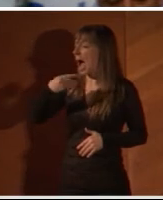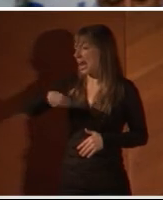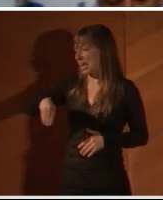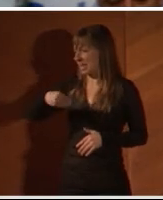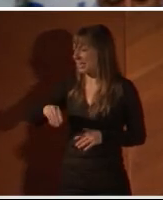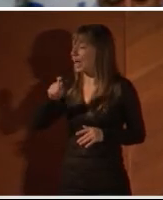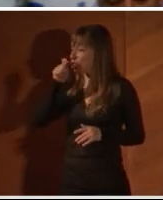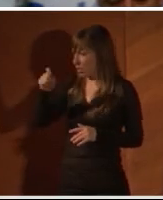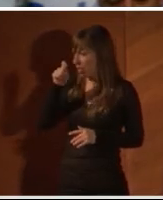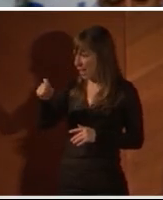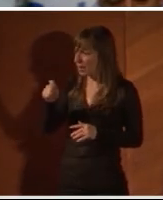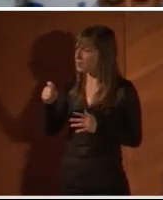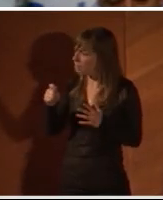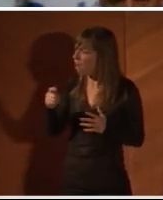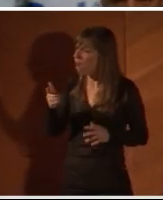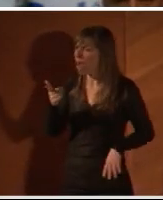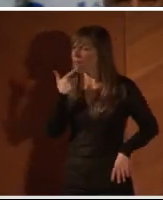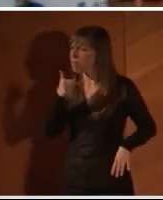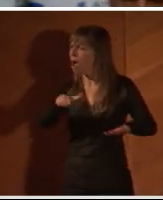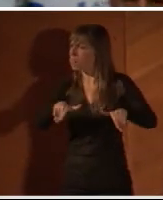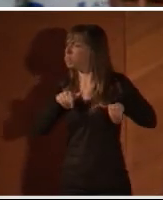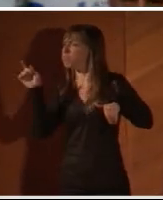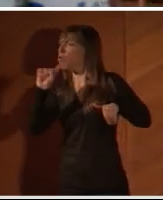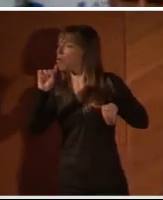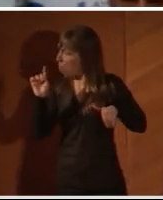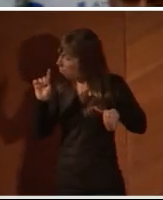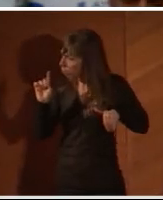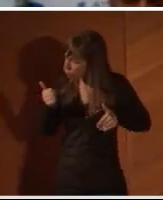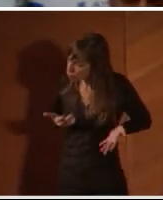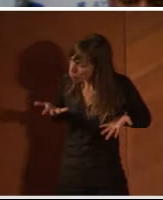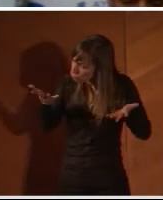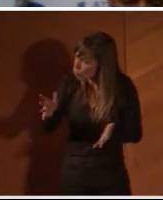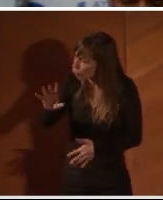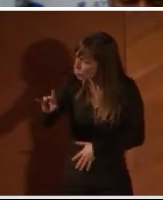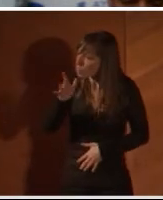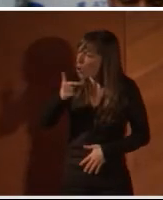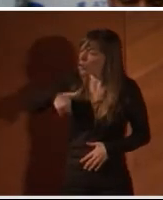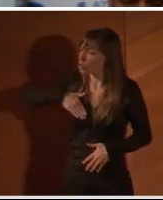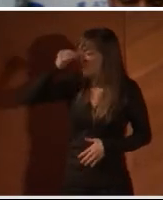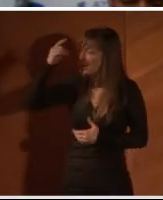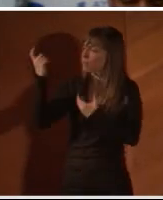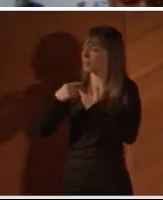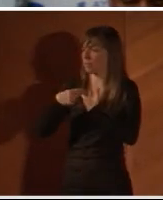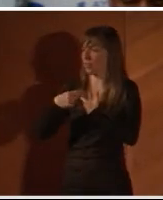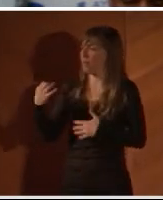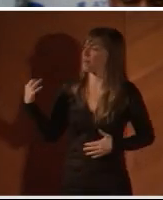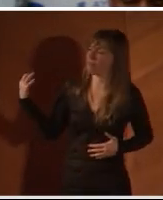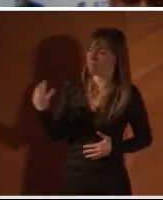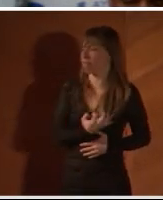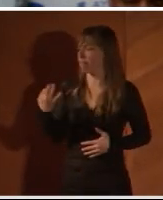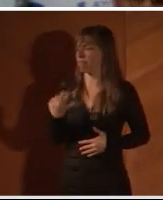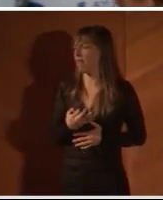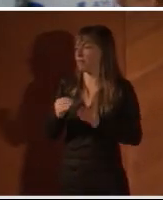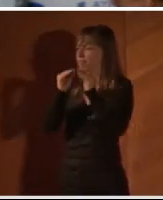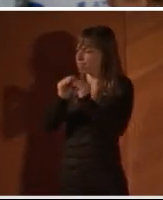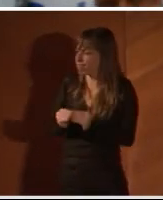delegado esta competencia, asumiéndola directamente desde la alcaldía. Creemos que la participación es una práctica que debe impregnar el proceso de elaboración,